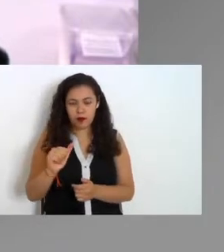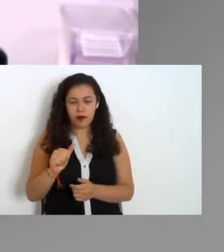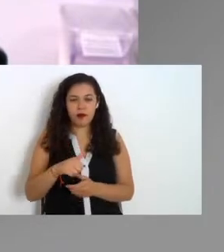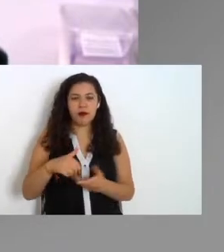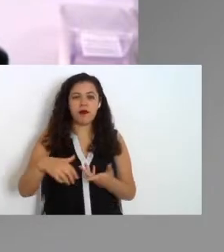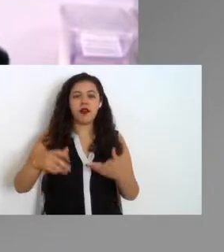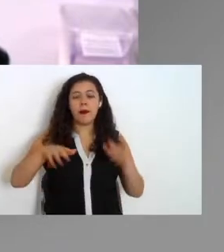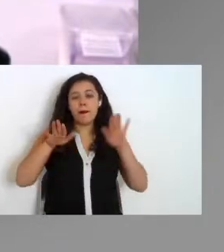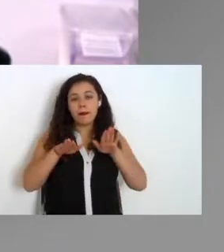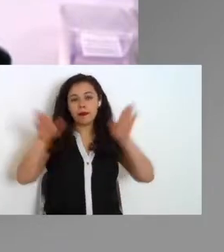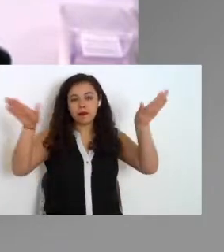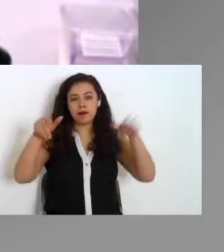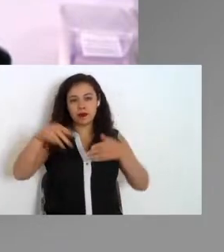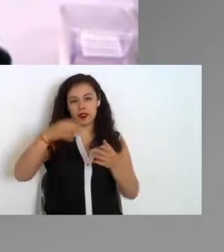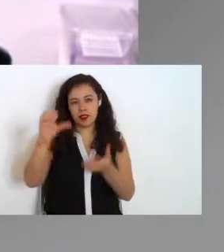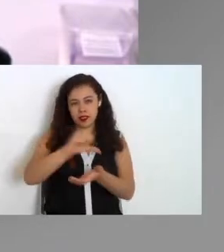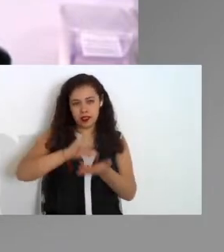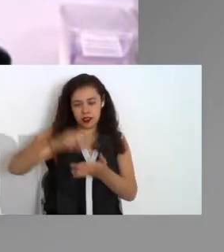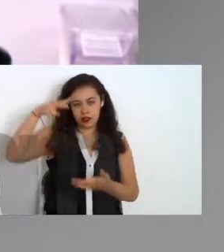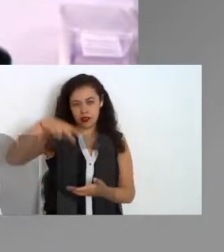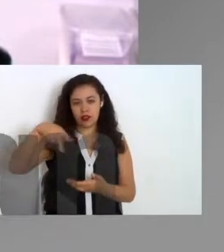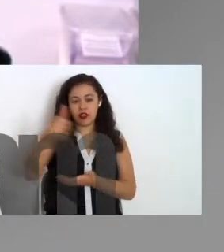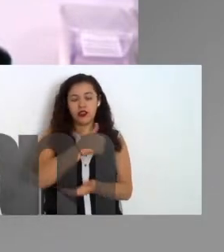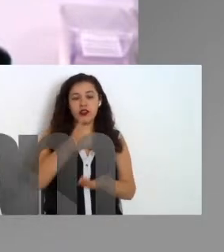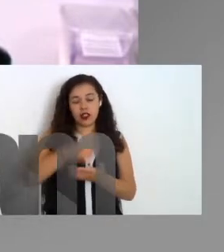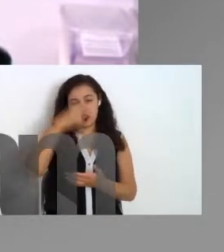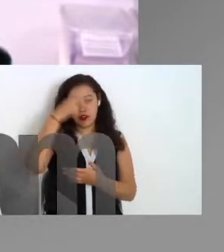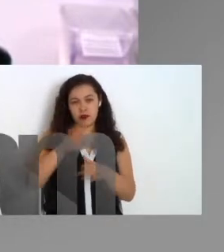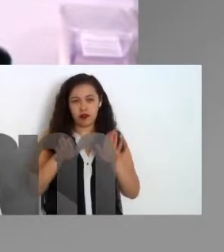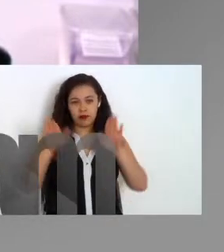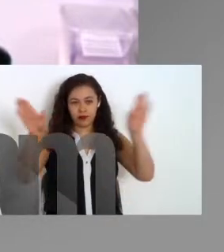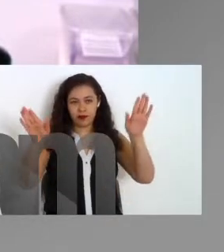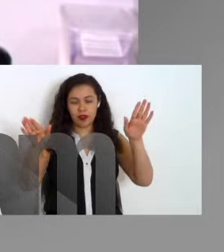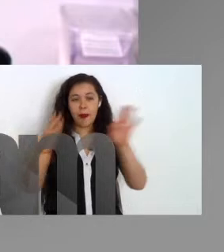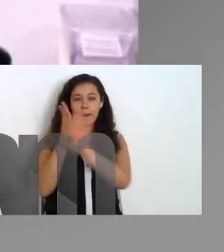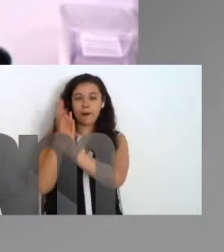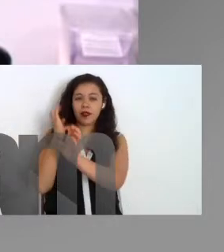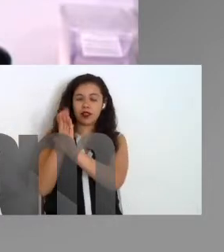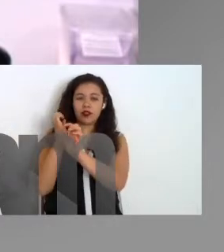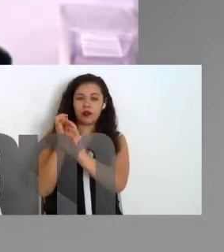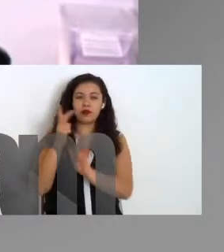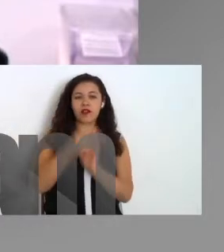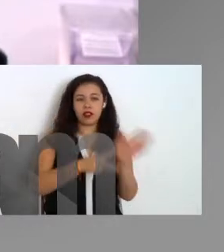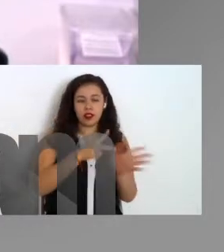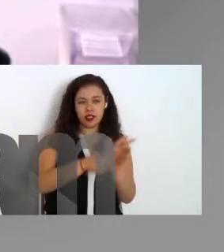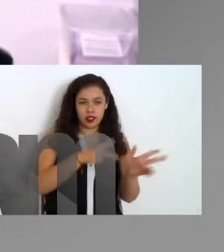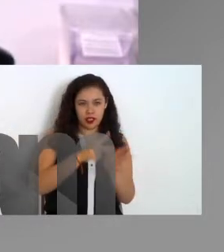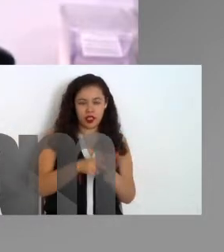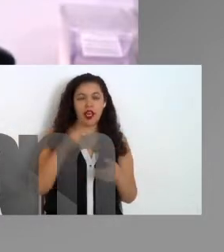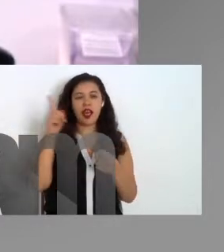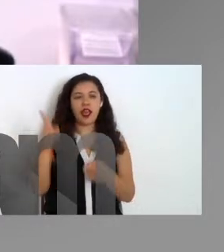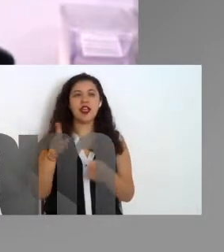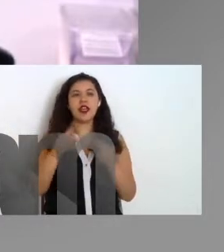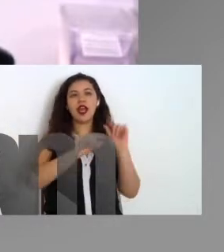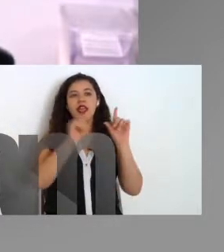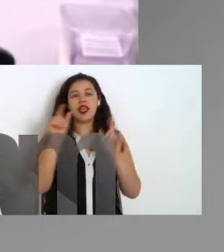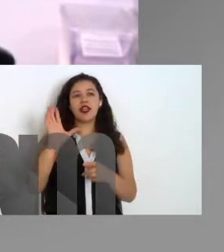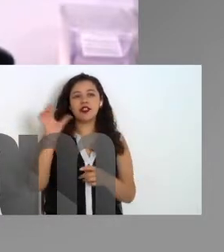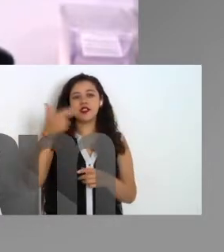el Aeropuerto Internacional de la Ciudad de México, el Metrobús y el Tren Regional y Tren Express Chepe. Bienvenida,